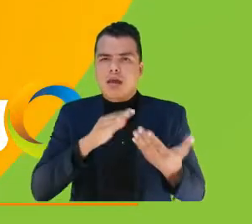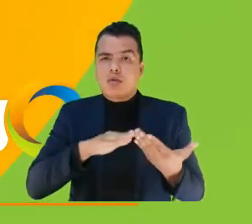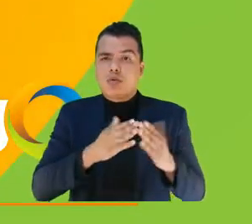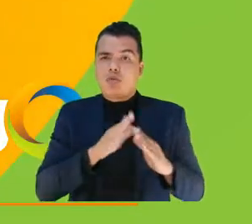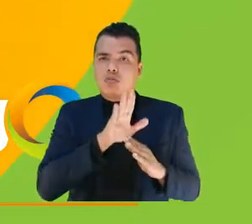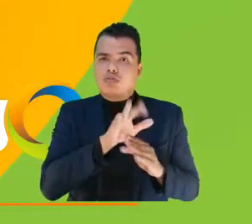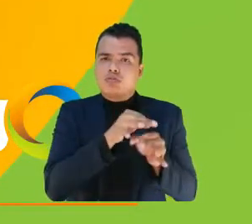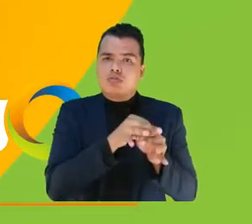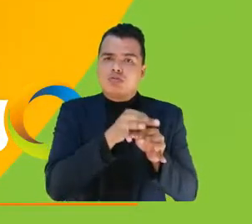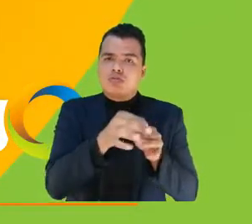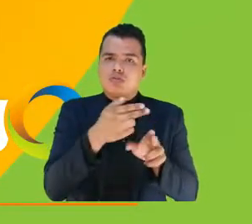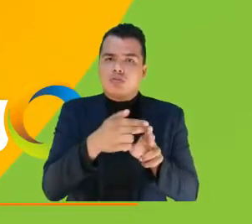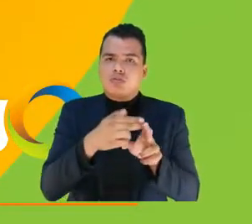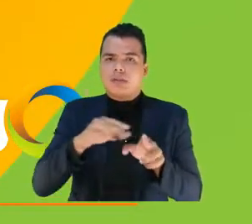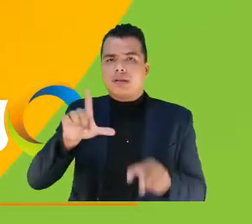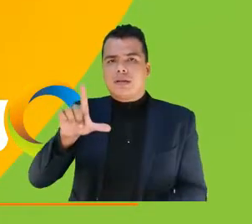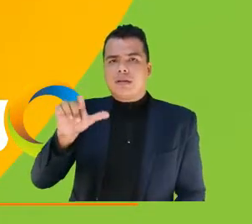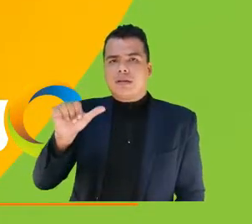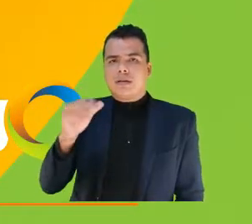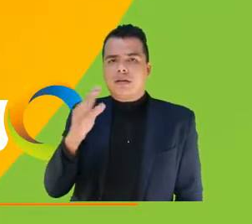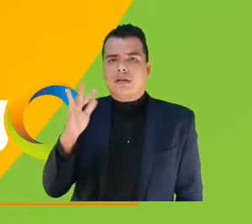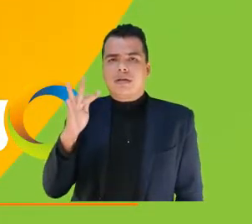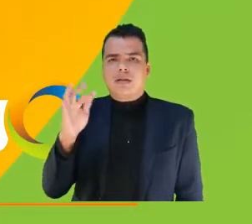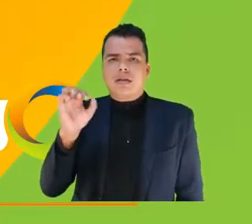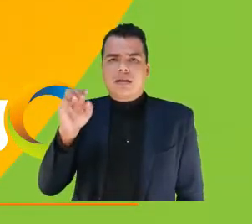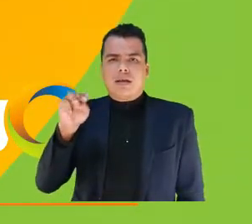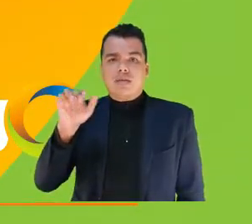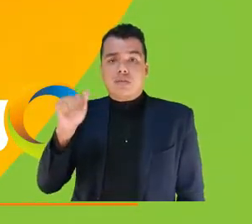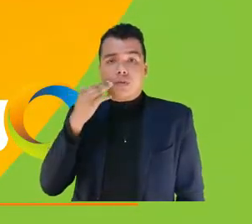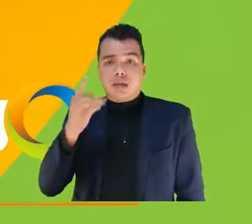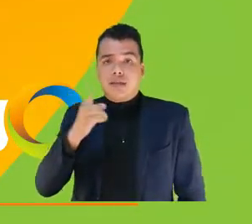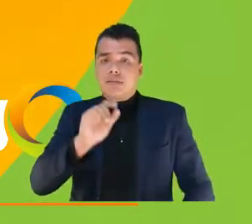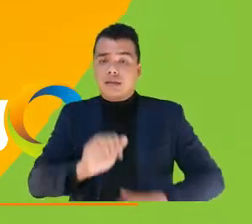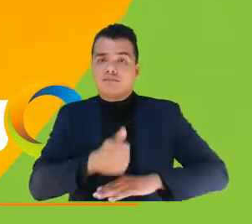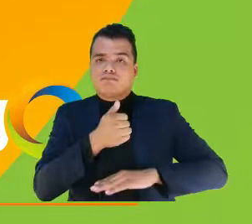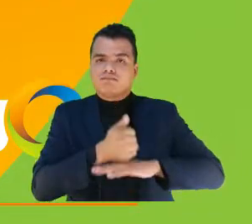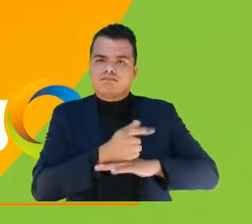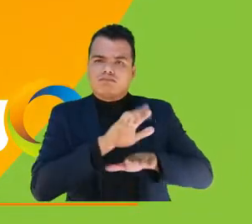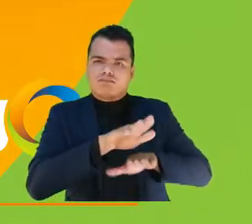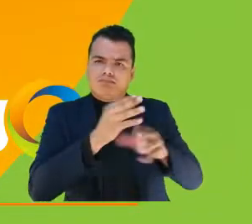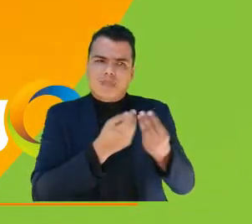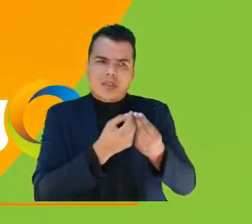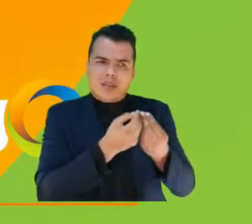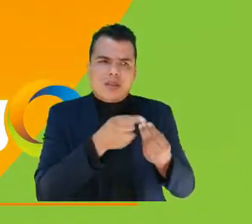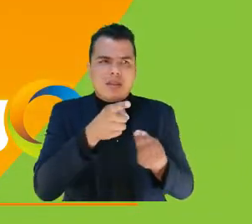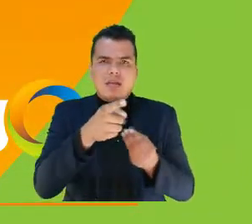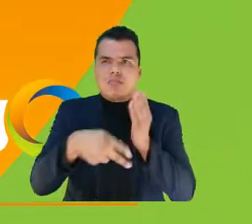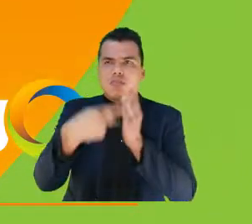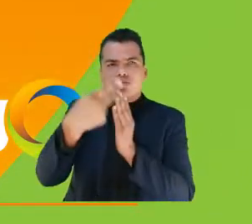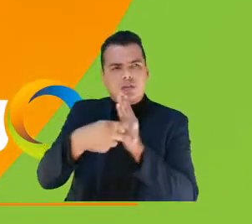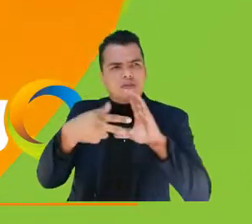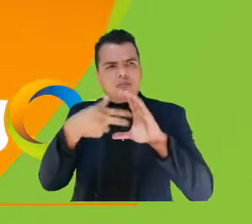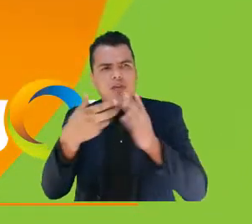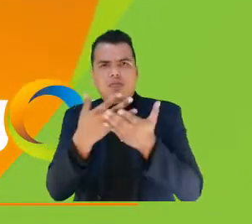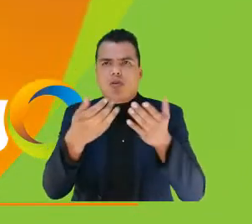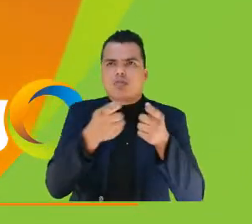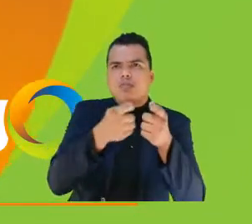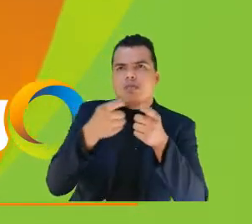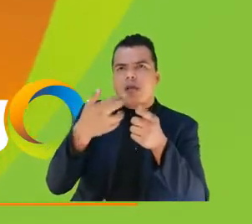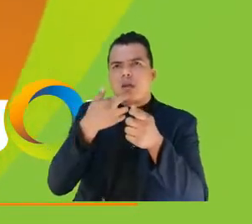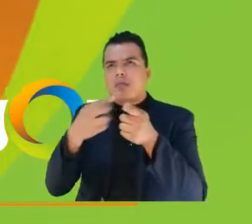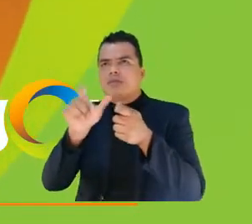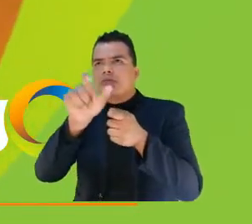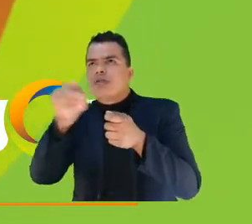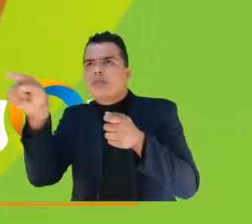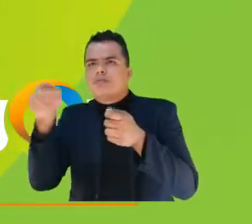Consejo Comunitario del Corregimiento de la Toma de Suárez, donde se opuso a la explotación minera indiscriminada y a la entrega de títulos